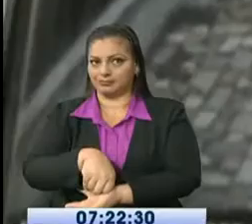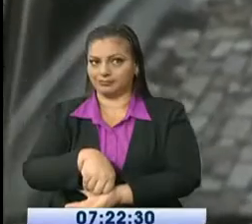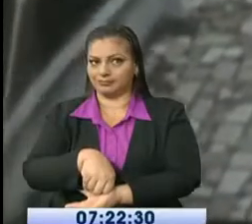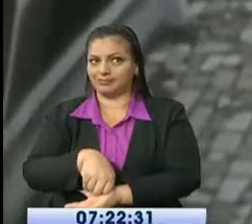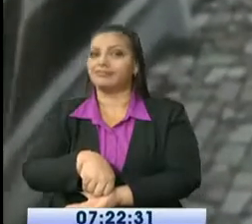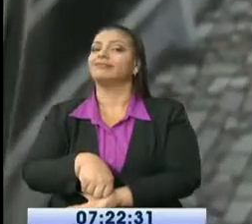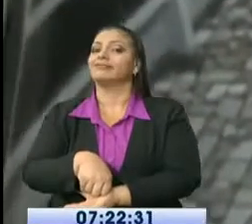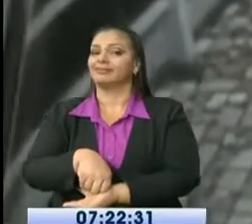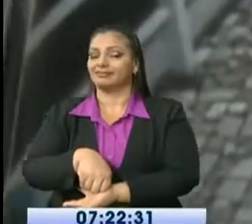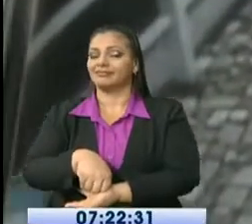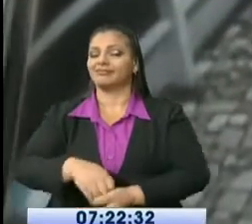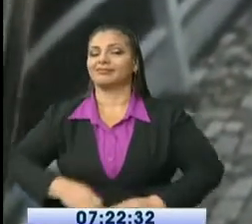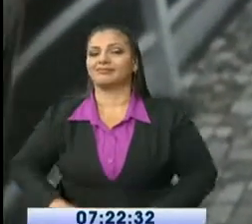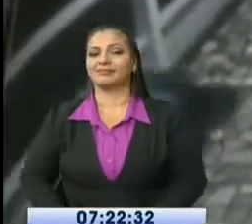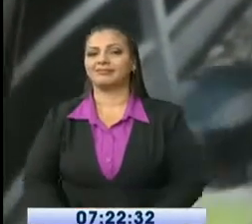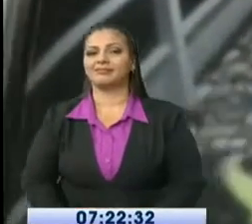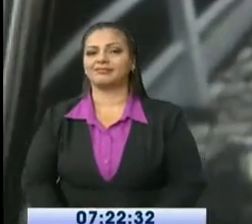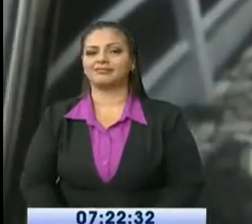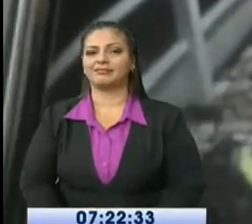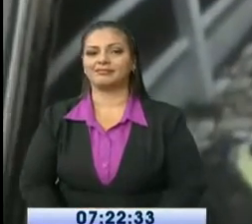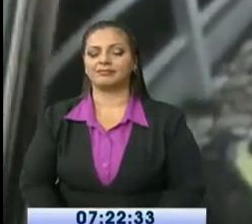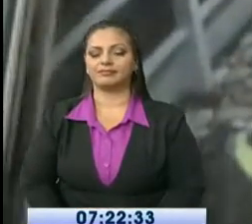recolectores de basura?